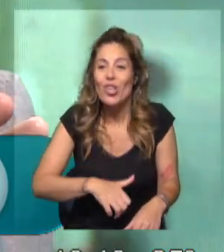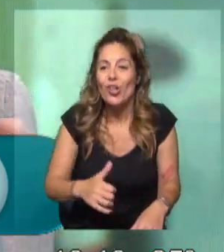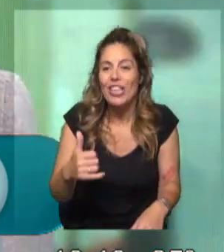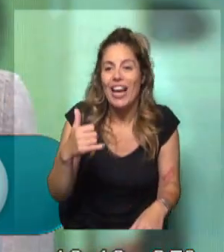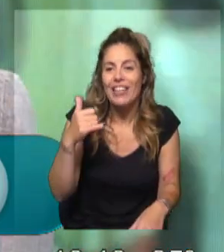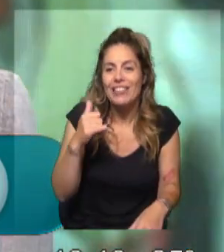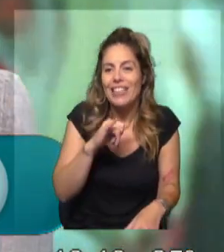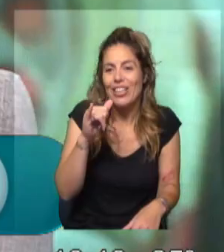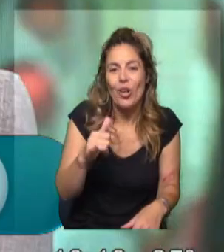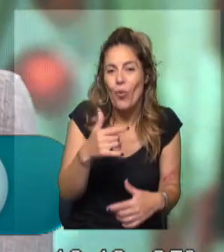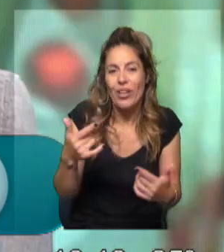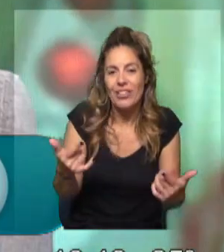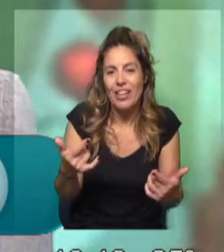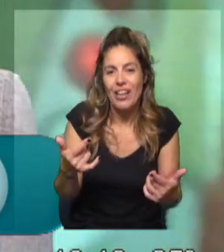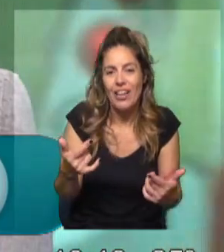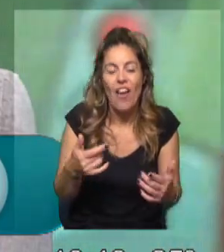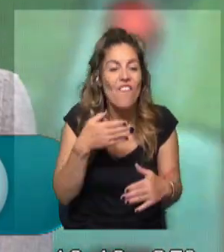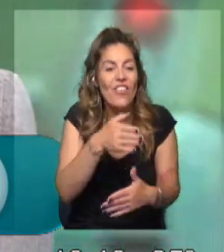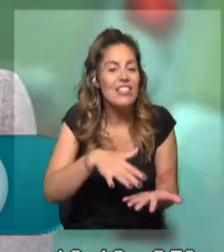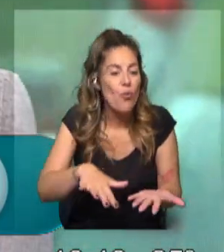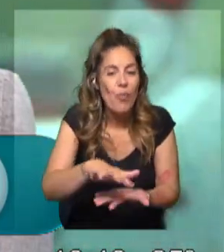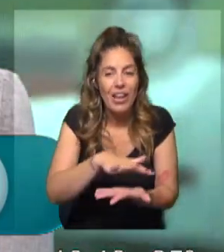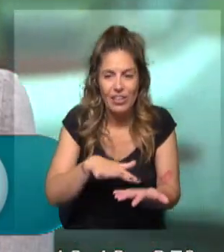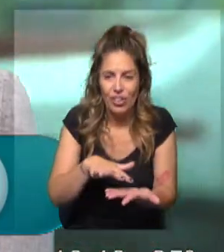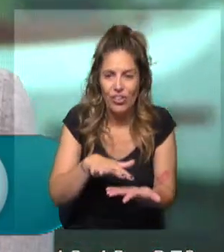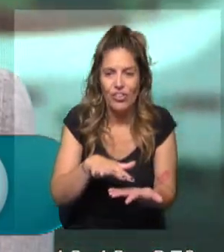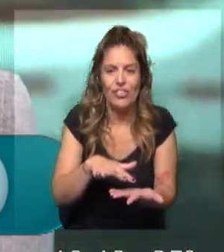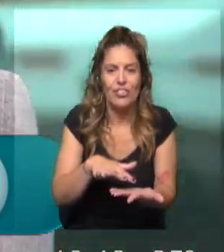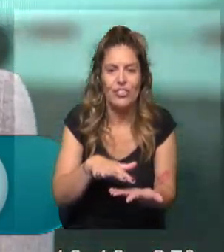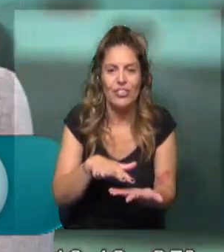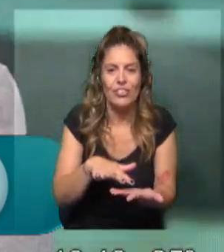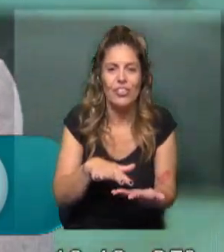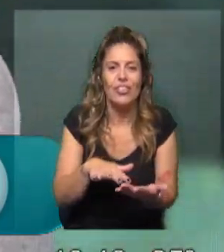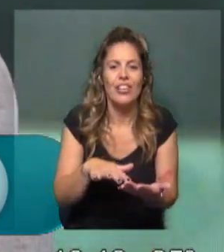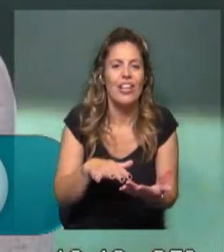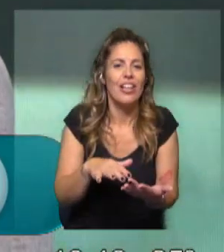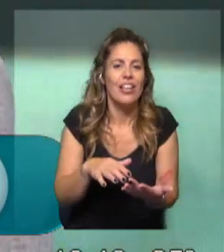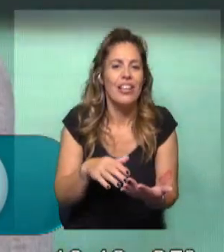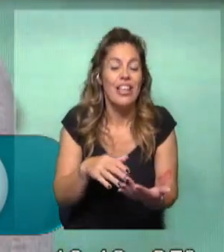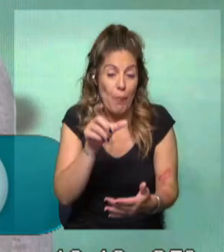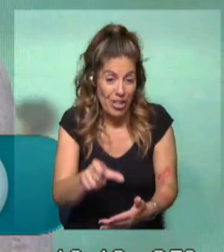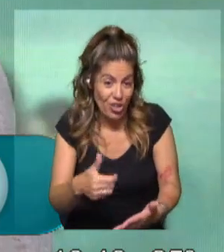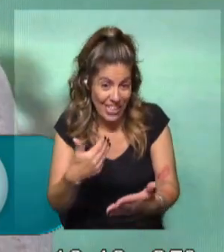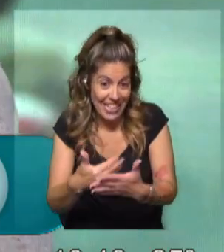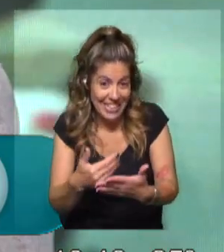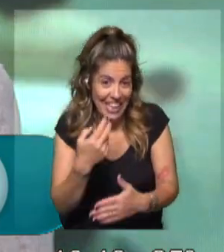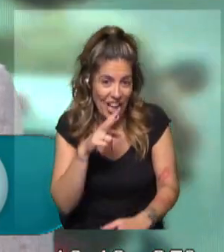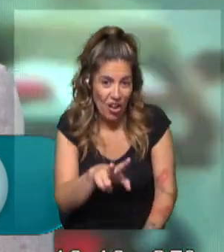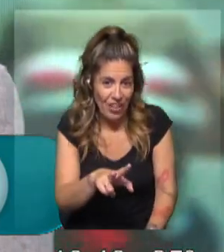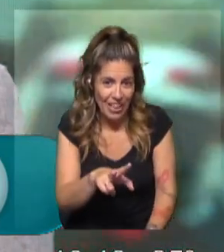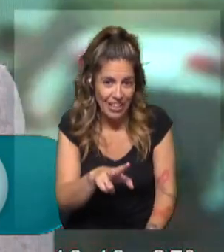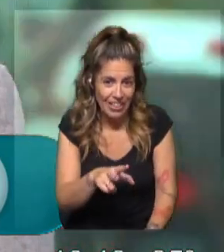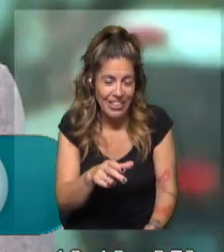idea. Vas a un barrio, no solo la gente se acerca a ver la función, se acerca un rato